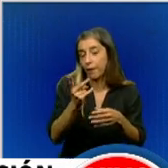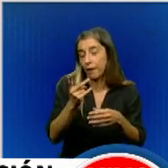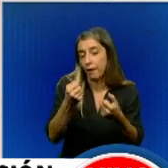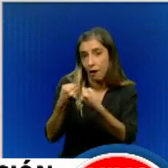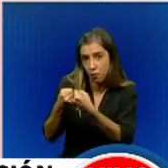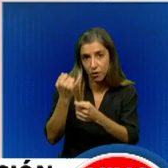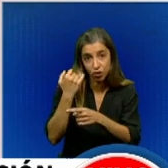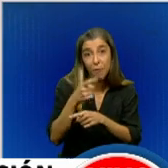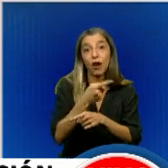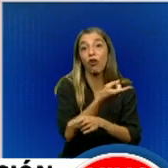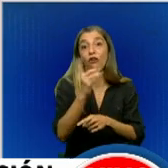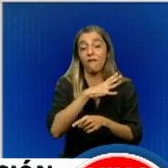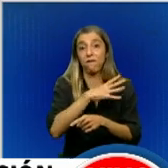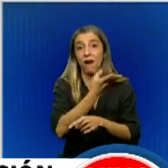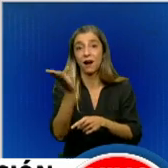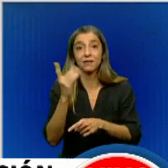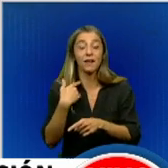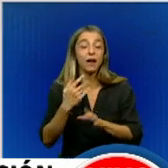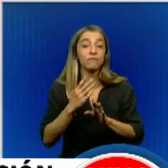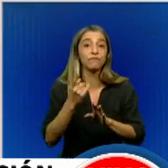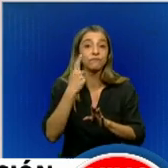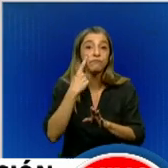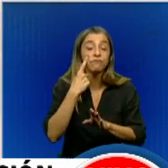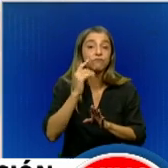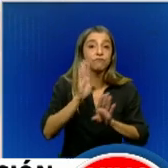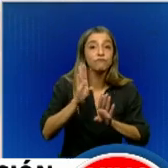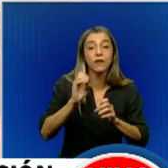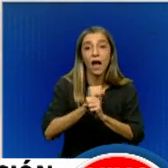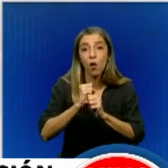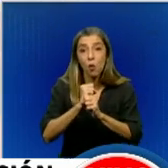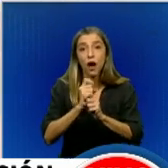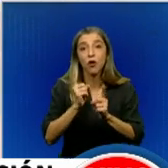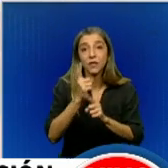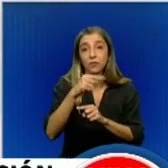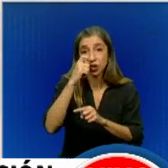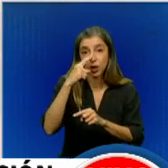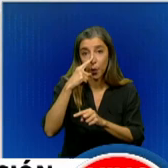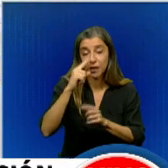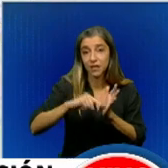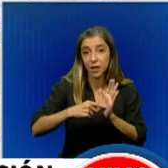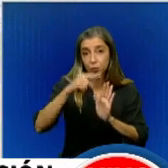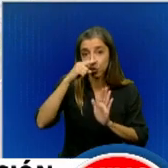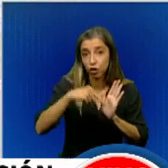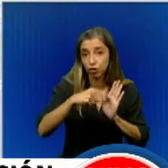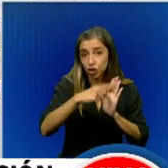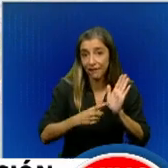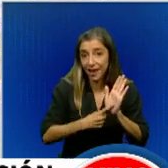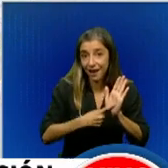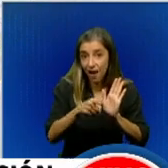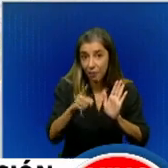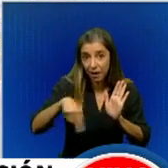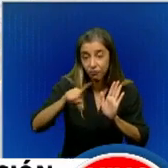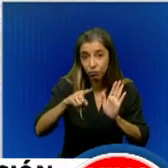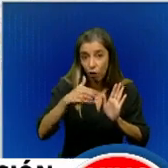la moción de aplazamiento del artículo 127 inciso 7 del temario de la presente sesión